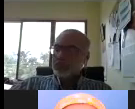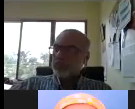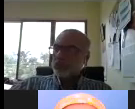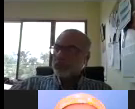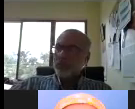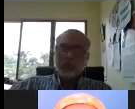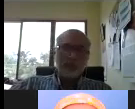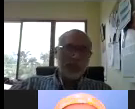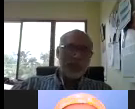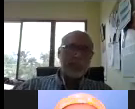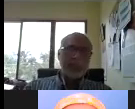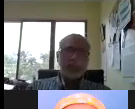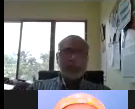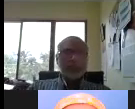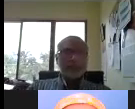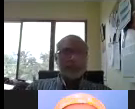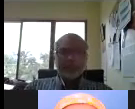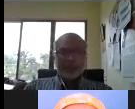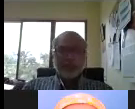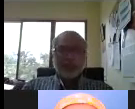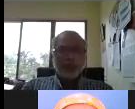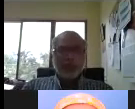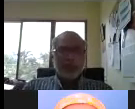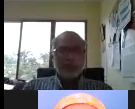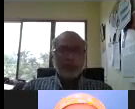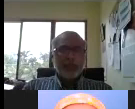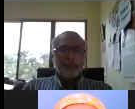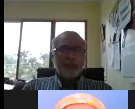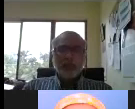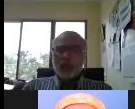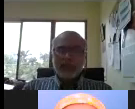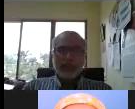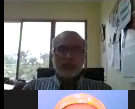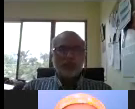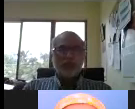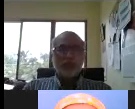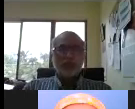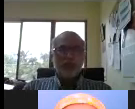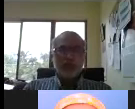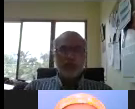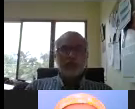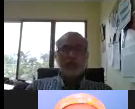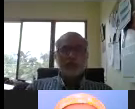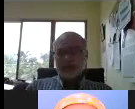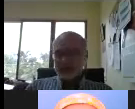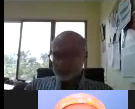un proyecto geotérmico, pero bien se puede aplicar, ¿verdad?, en cualquier otro